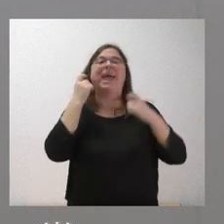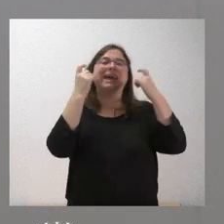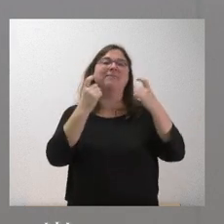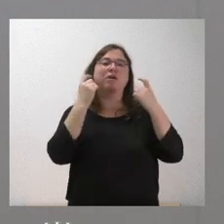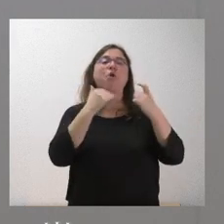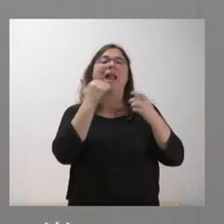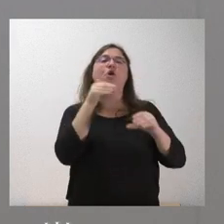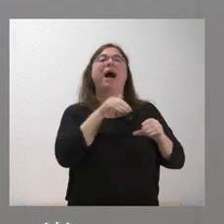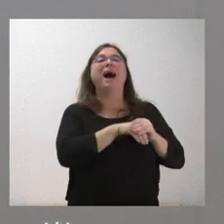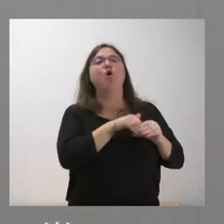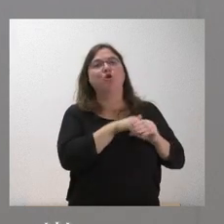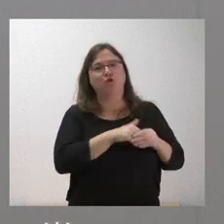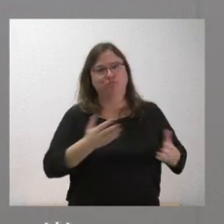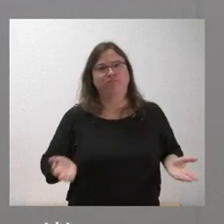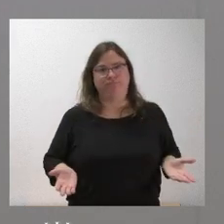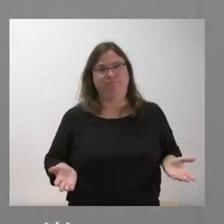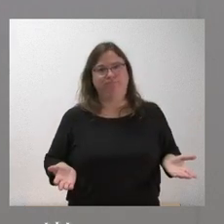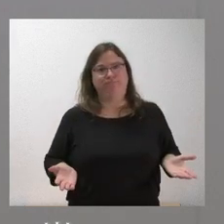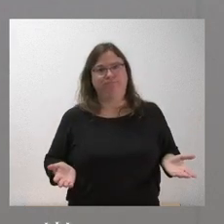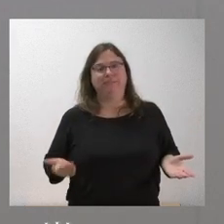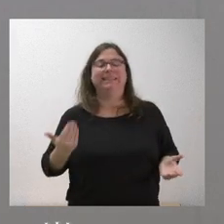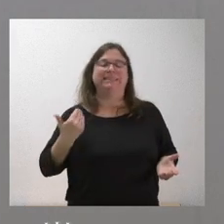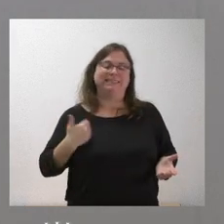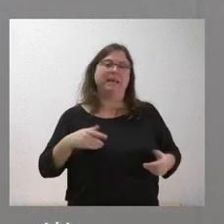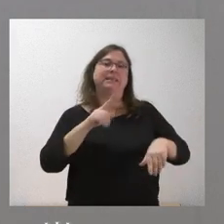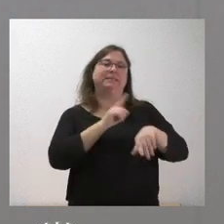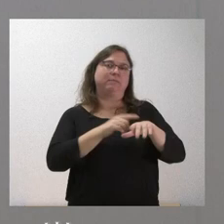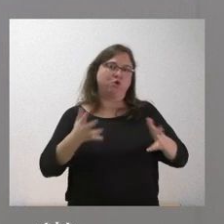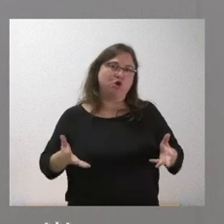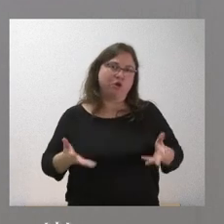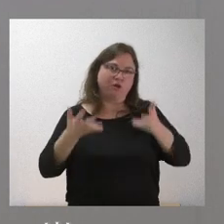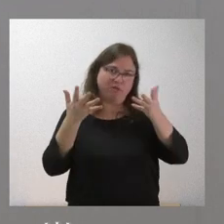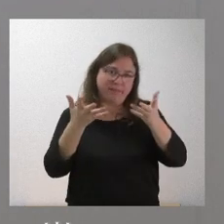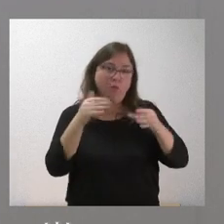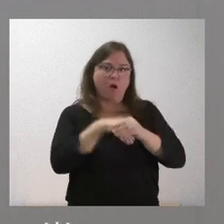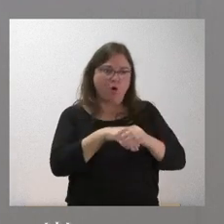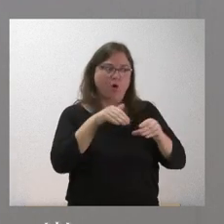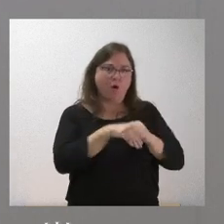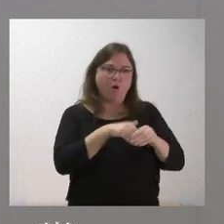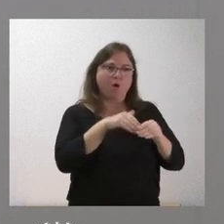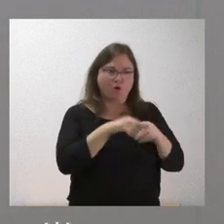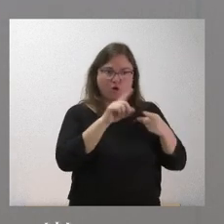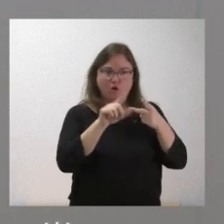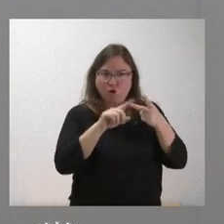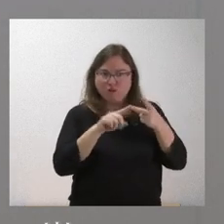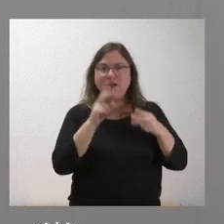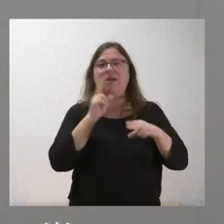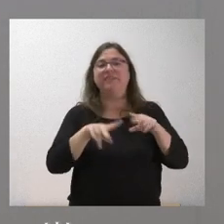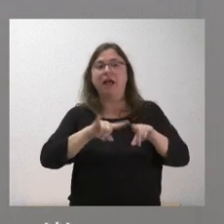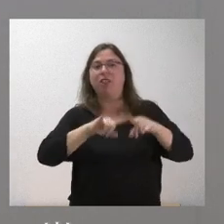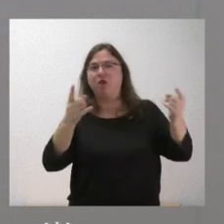de ahorro llevamos ya un tiempo en donde se ha ofrecido algunos ahorros evitar alguna